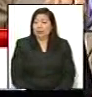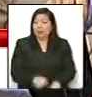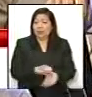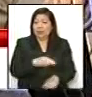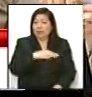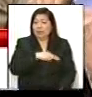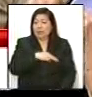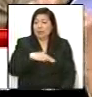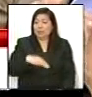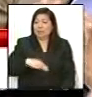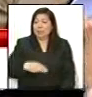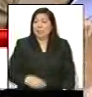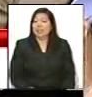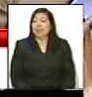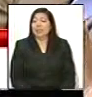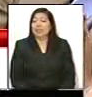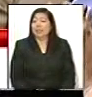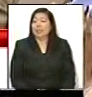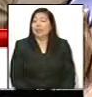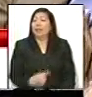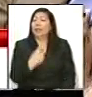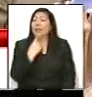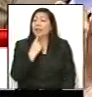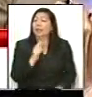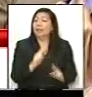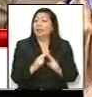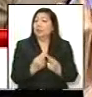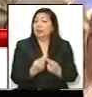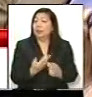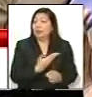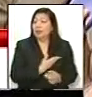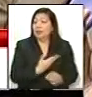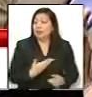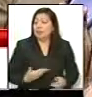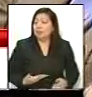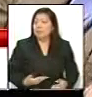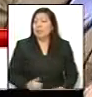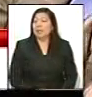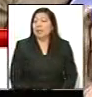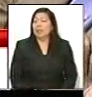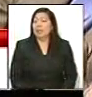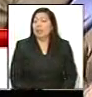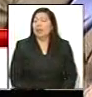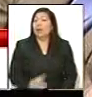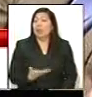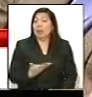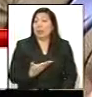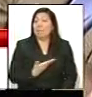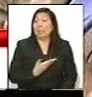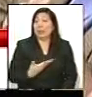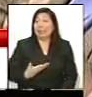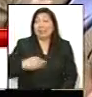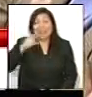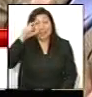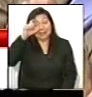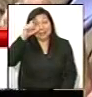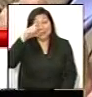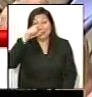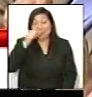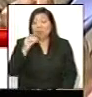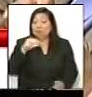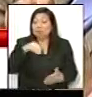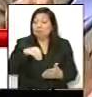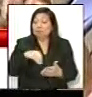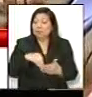de Ministros proponiendo una reunión en Palacio de Gobierno con el jefe de Estado a efectos de